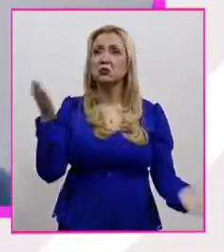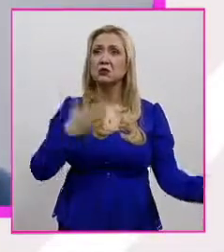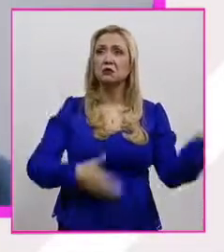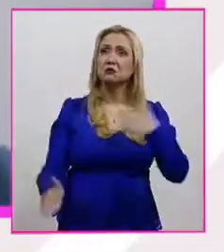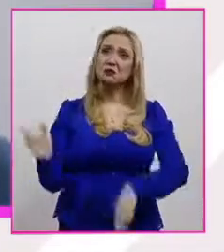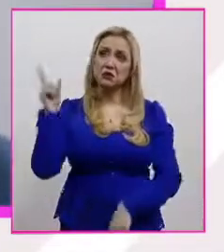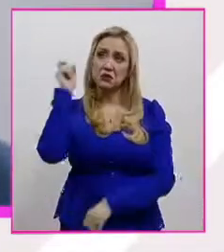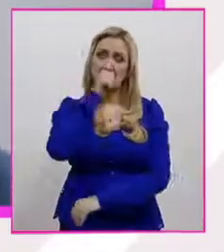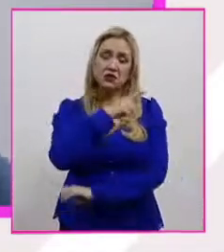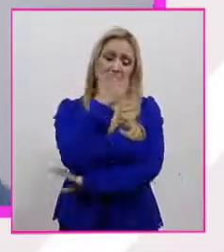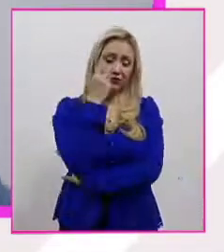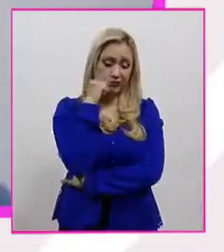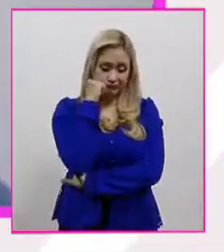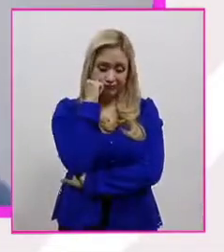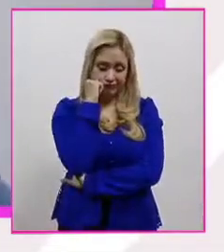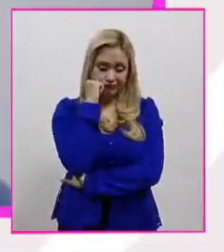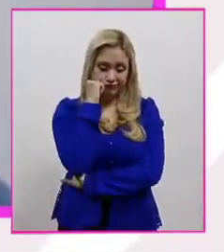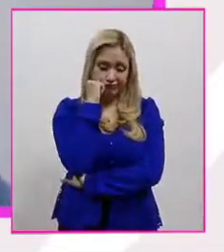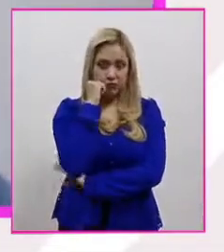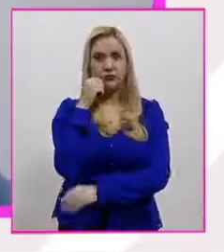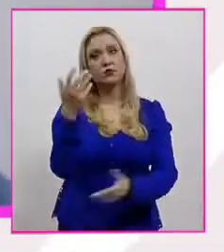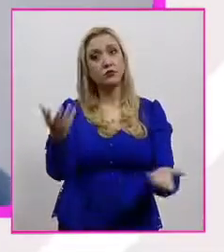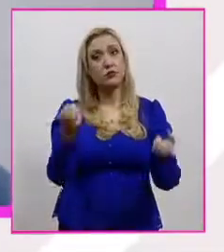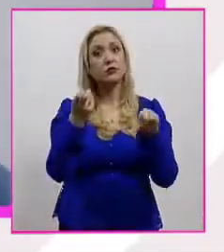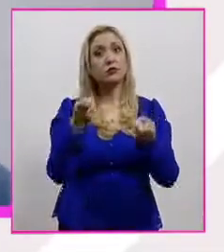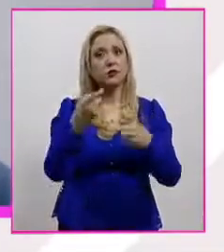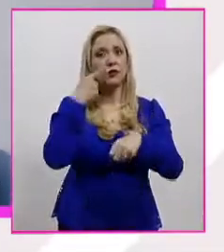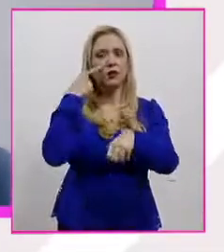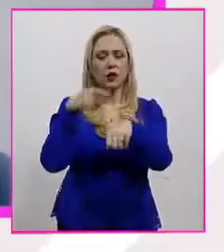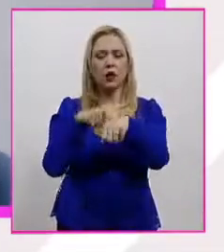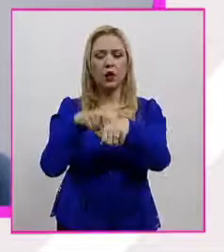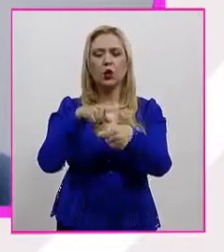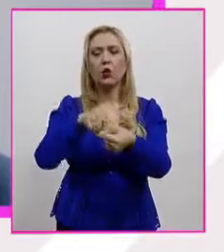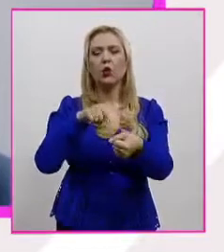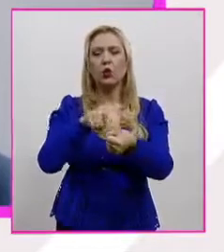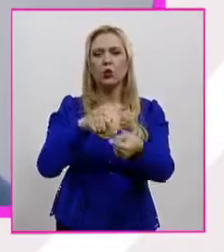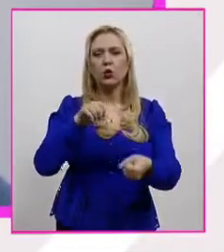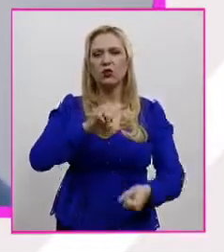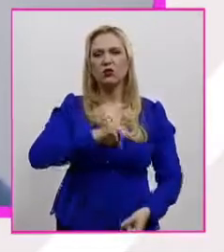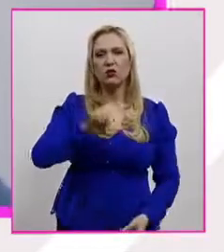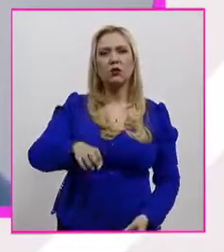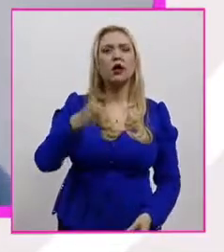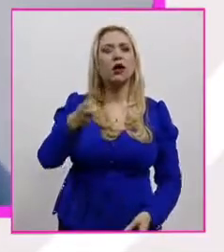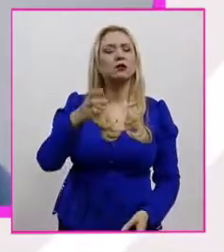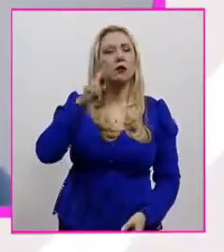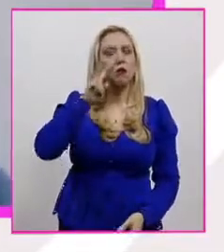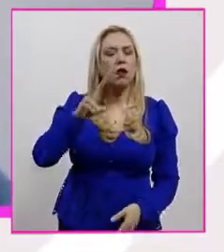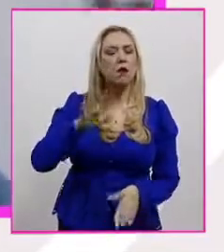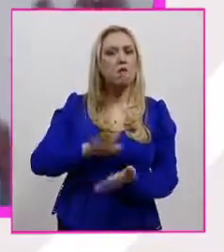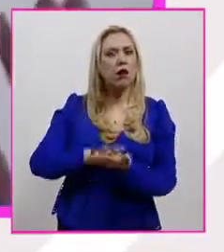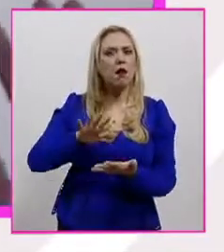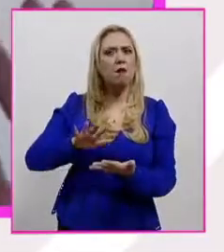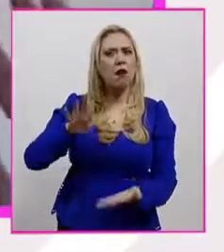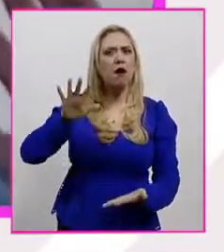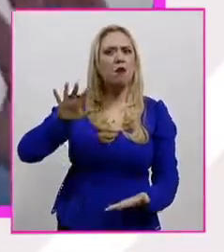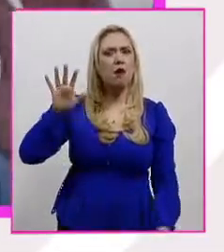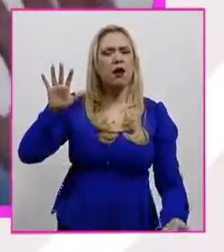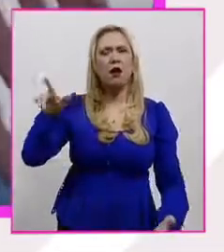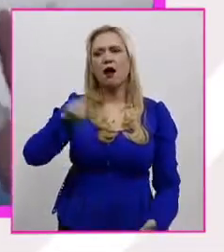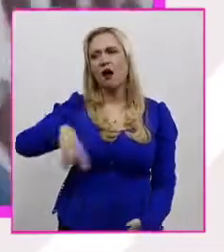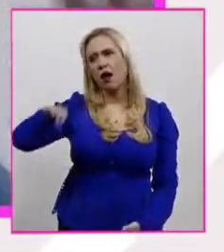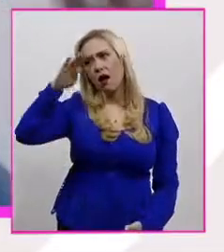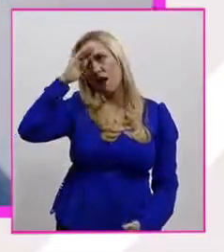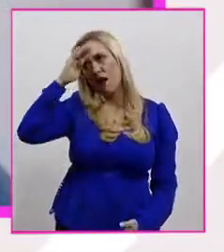inclusiva. Y eso es lo que creo que pasa mucho con el racismo que Luis señaló de manera muy clara. Tenemos esta visión